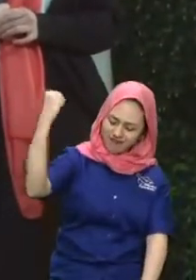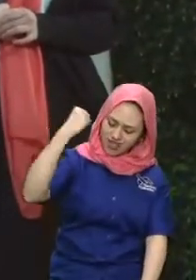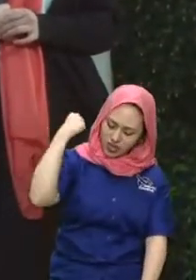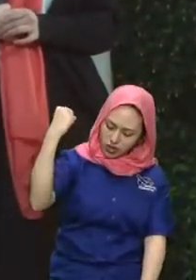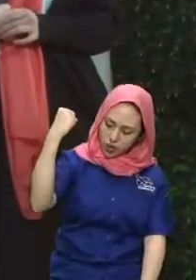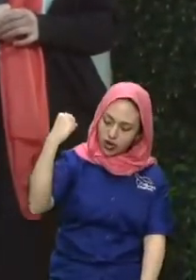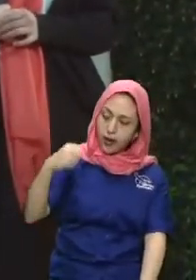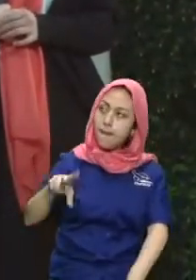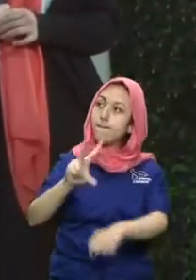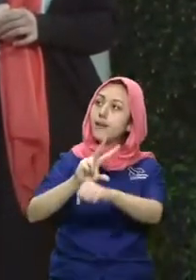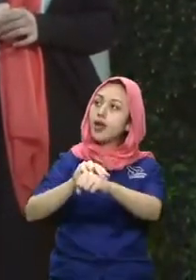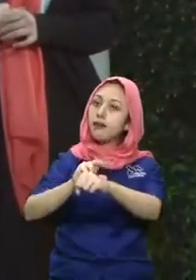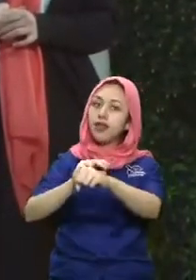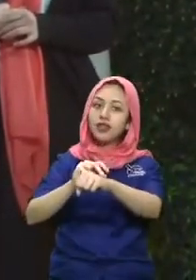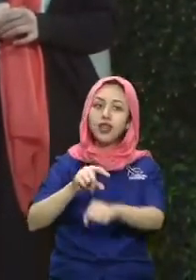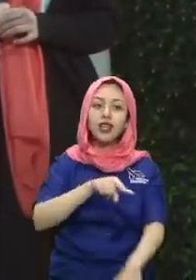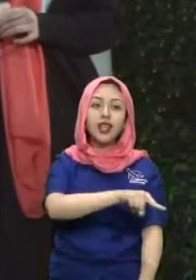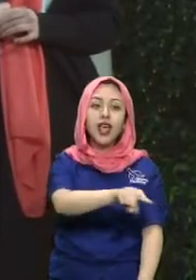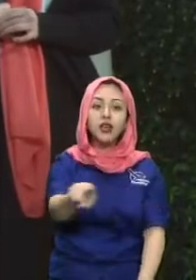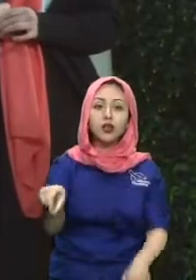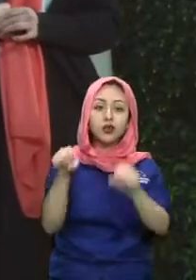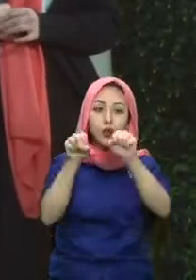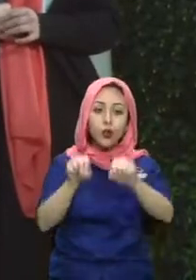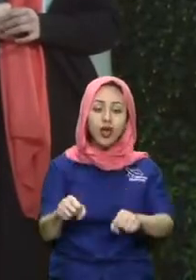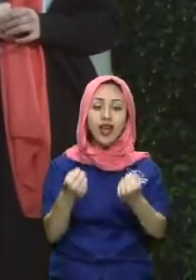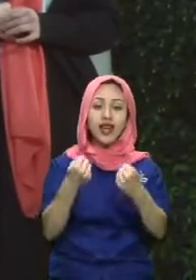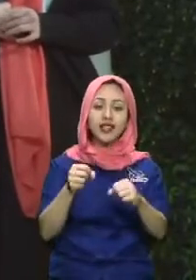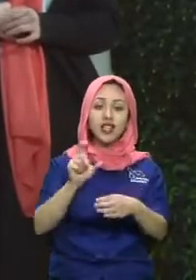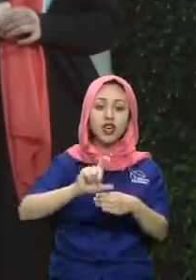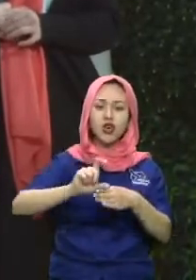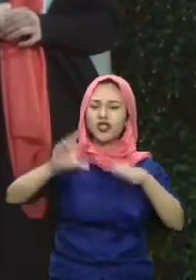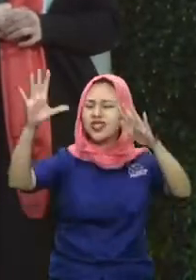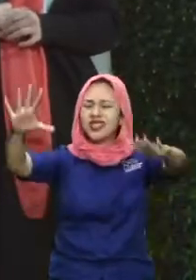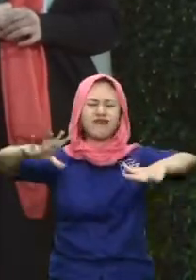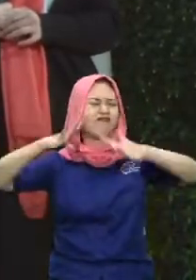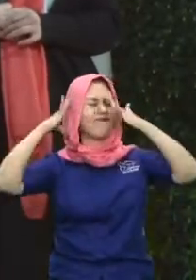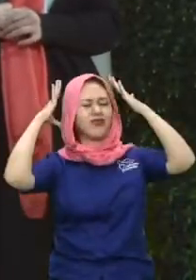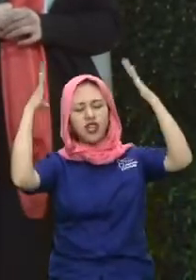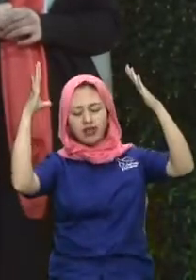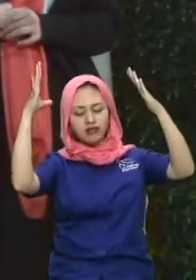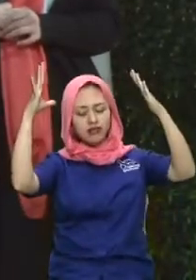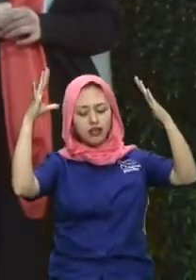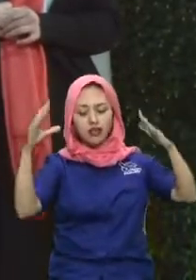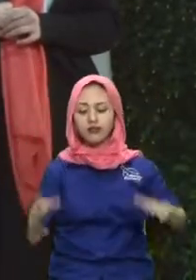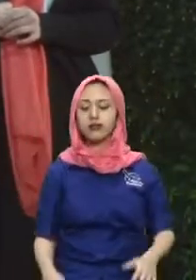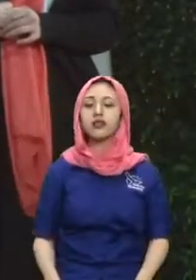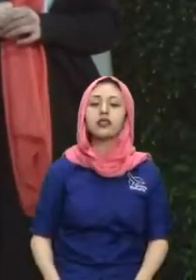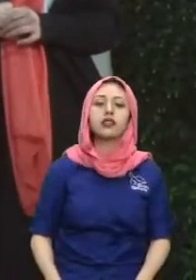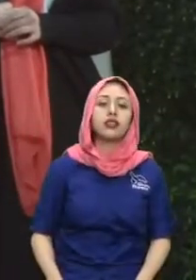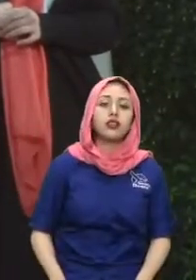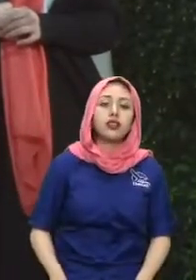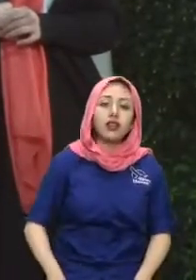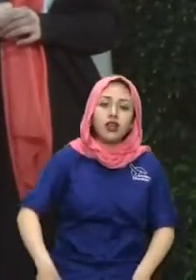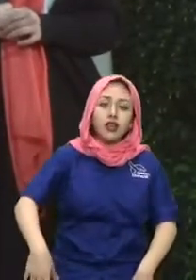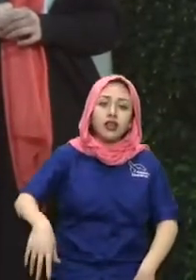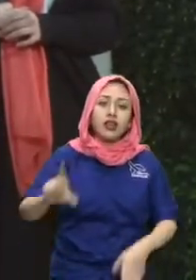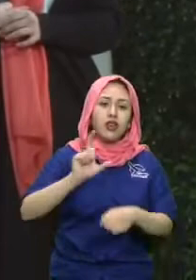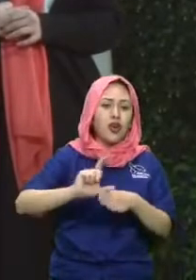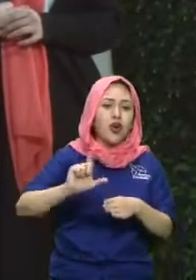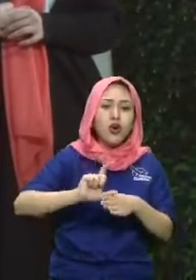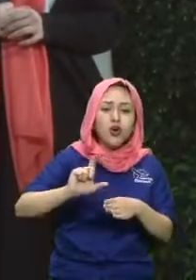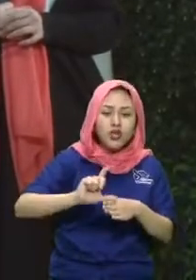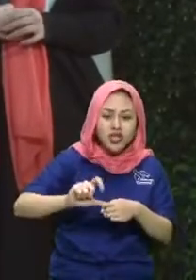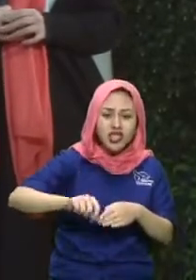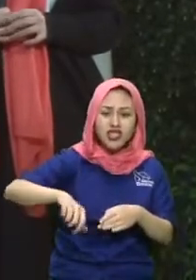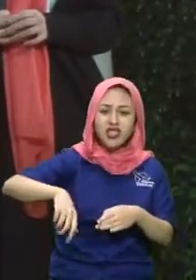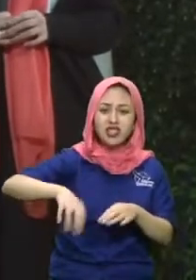hagan hazañas. Aquellas limitaciones que por familia se dieron, Señor, fracasos en